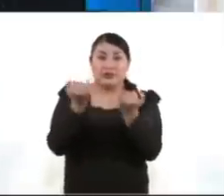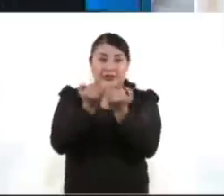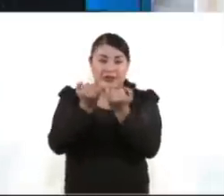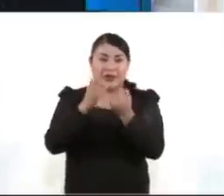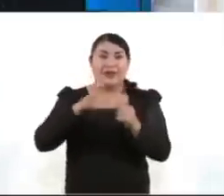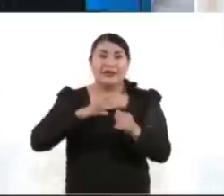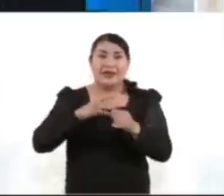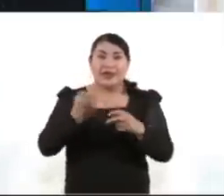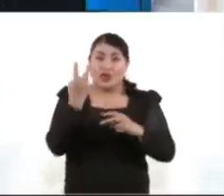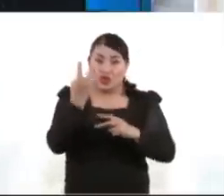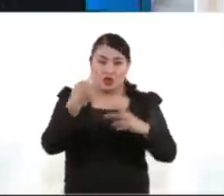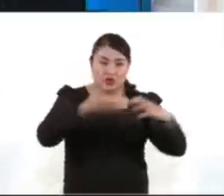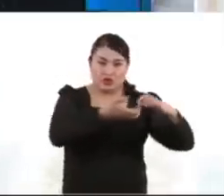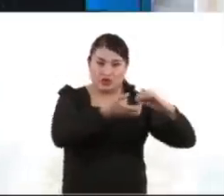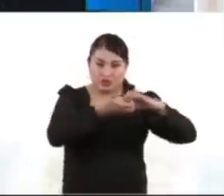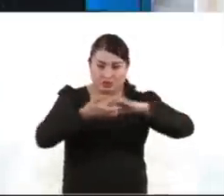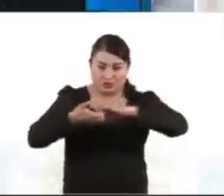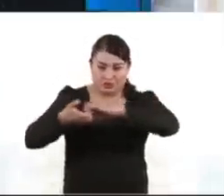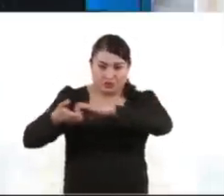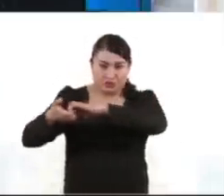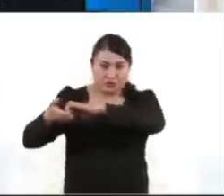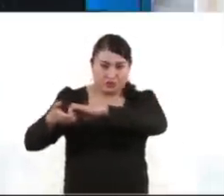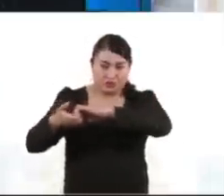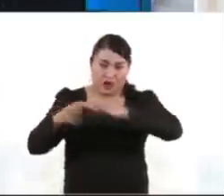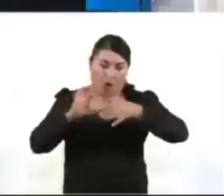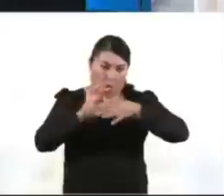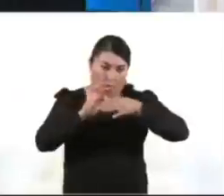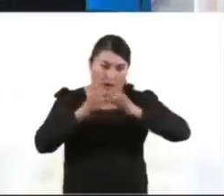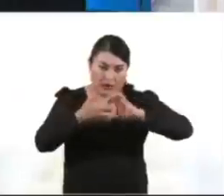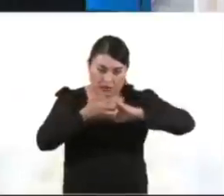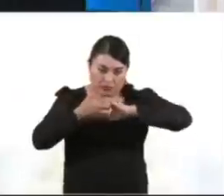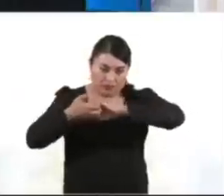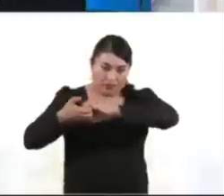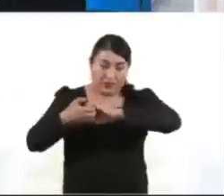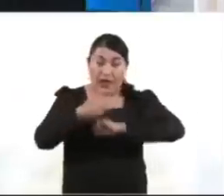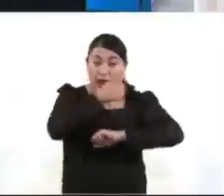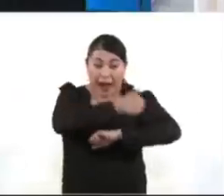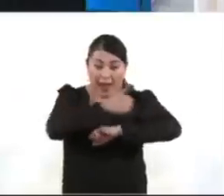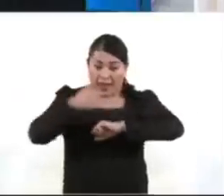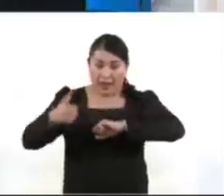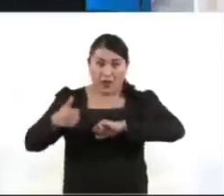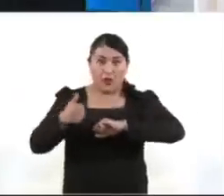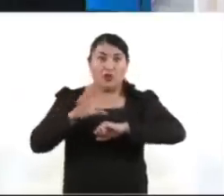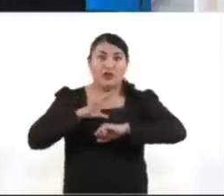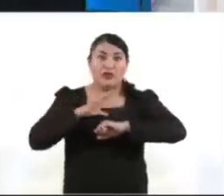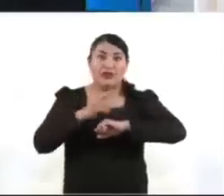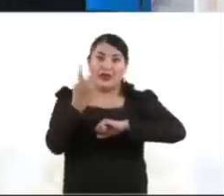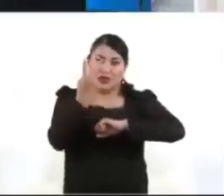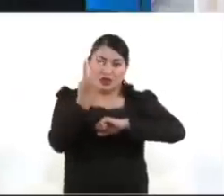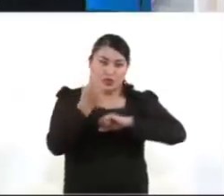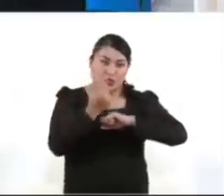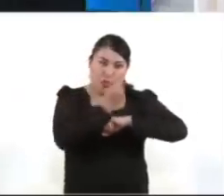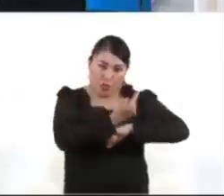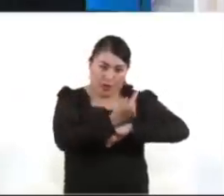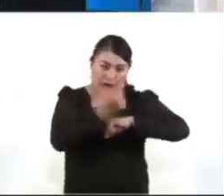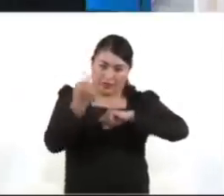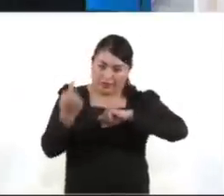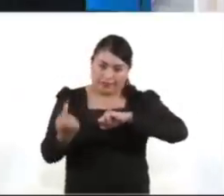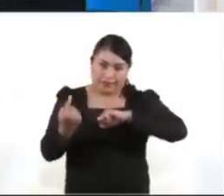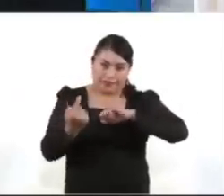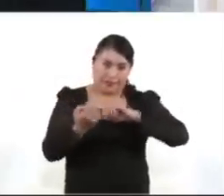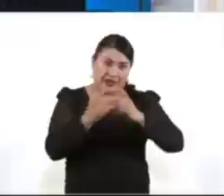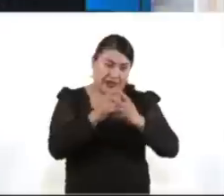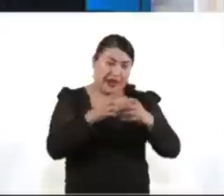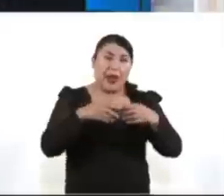por una articulación cada uno de los vagones dispondrá de una cabina lo que permitirá que estas